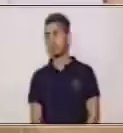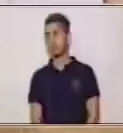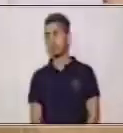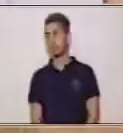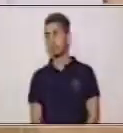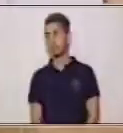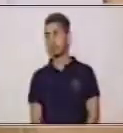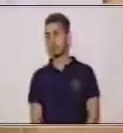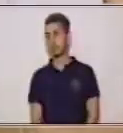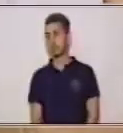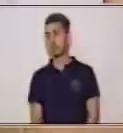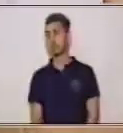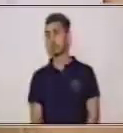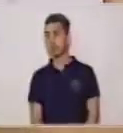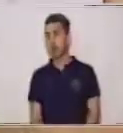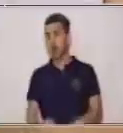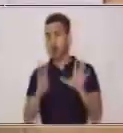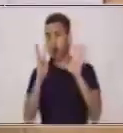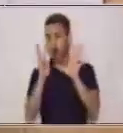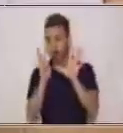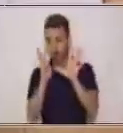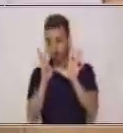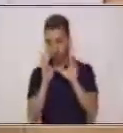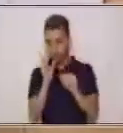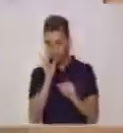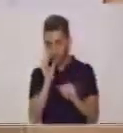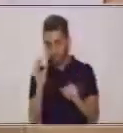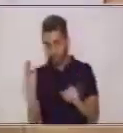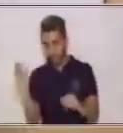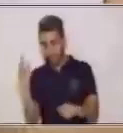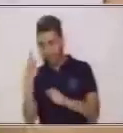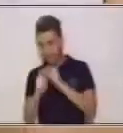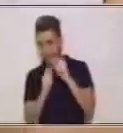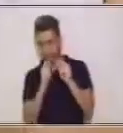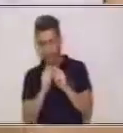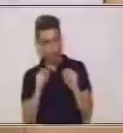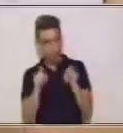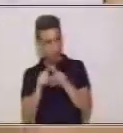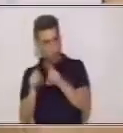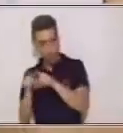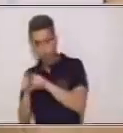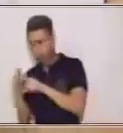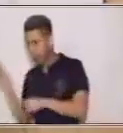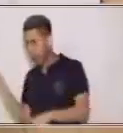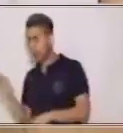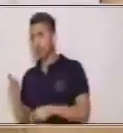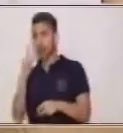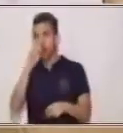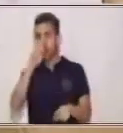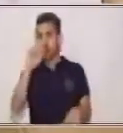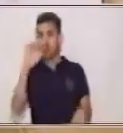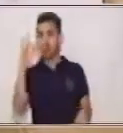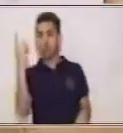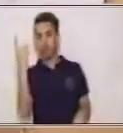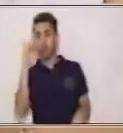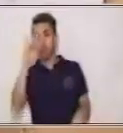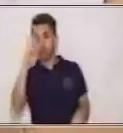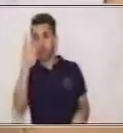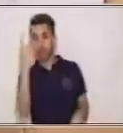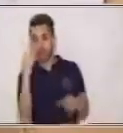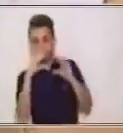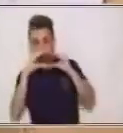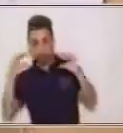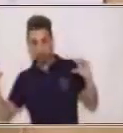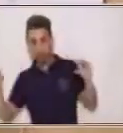decir que son ocho partes exactamente iguales de una unidad. Estamos comparando fracciones. Luego te voy a